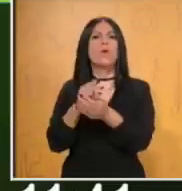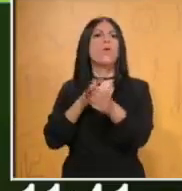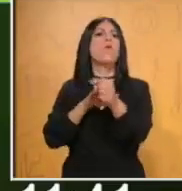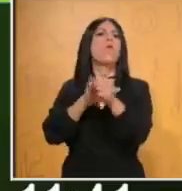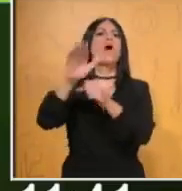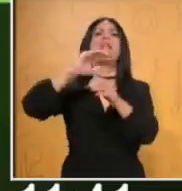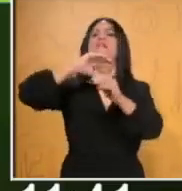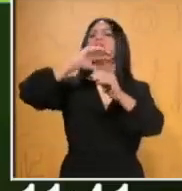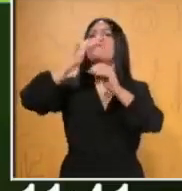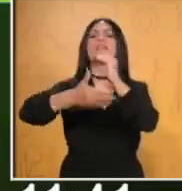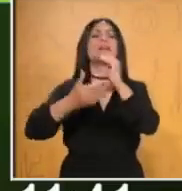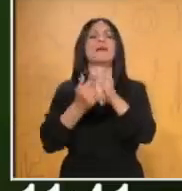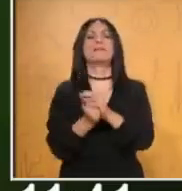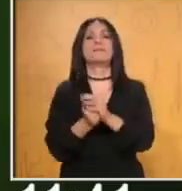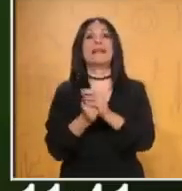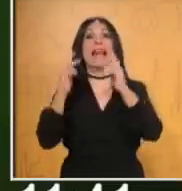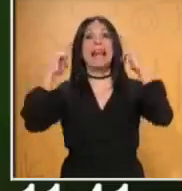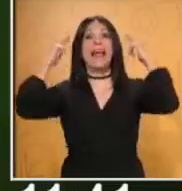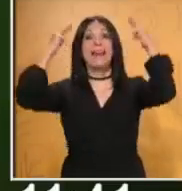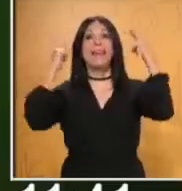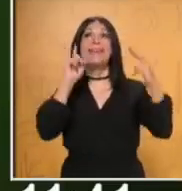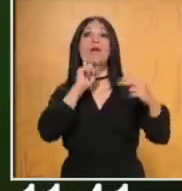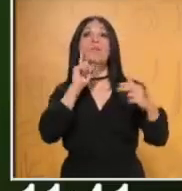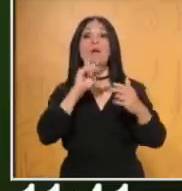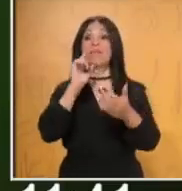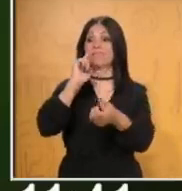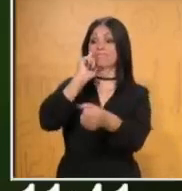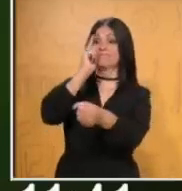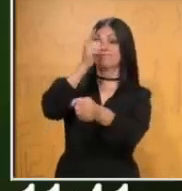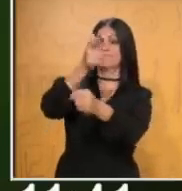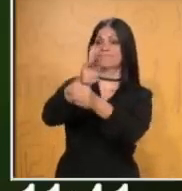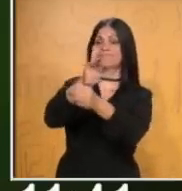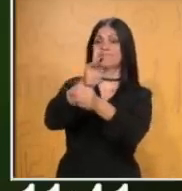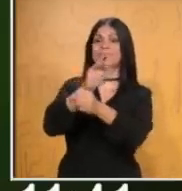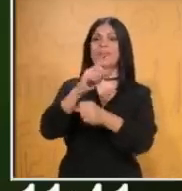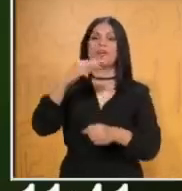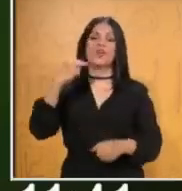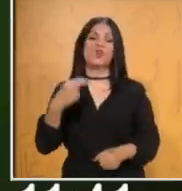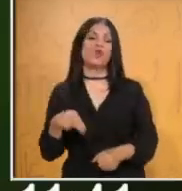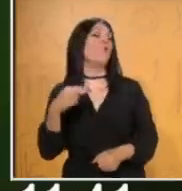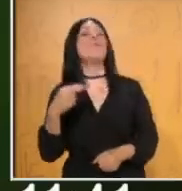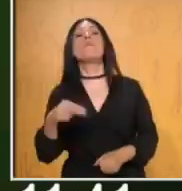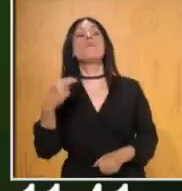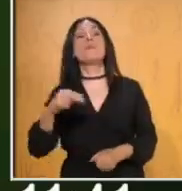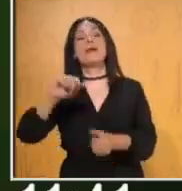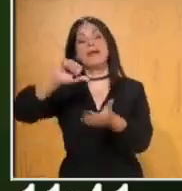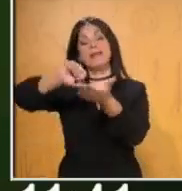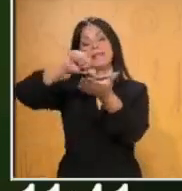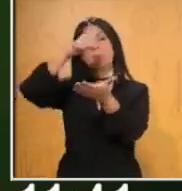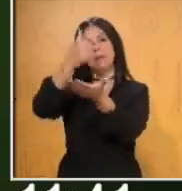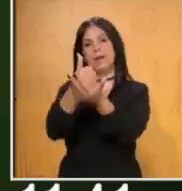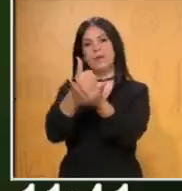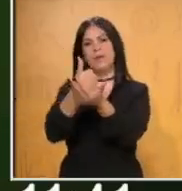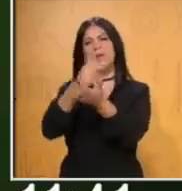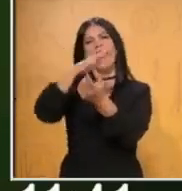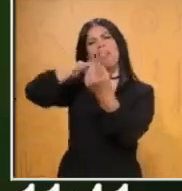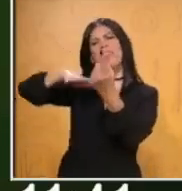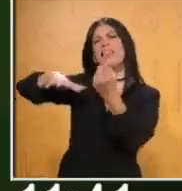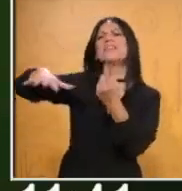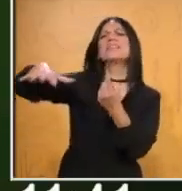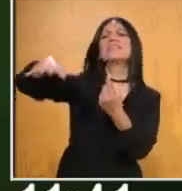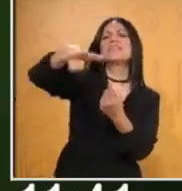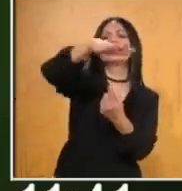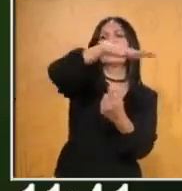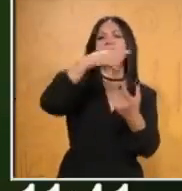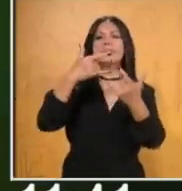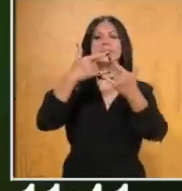La reina descubrió el nombre del enano. ¿En qué escenario se desarrolla? La